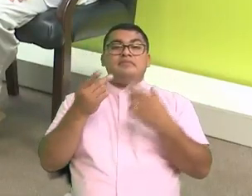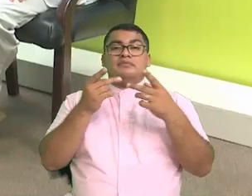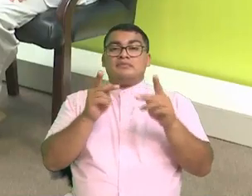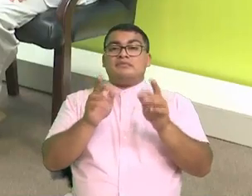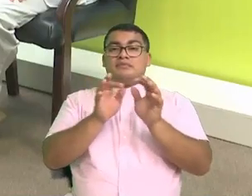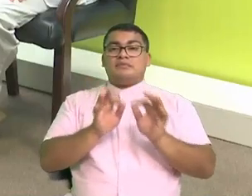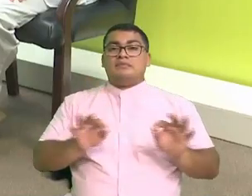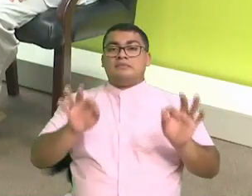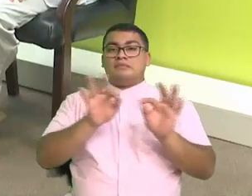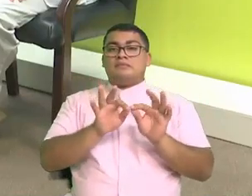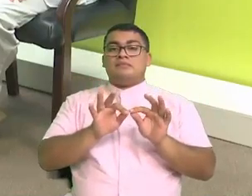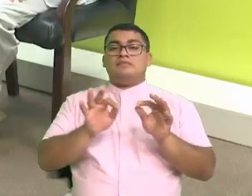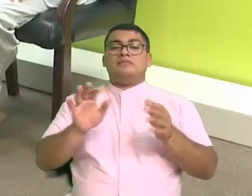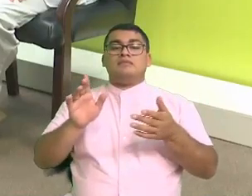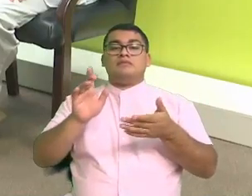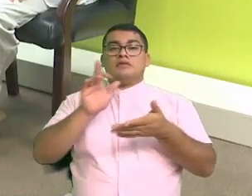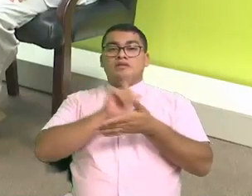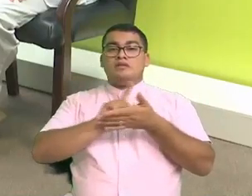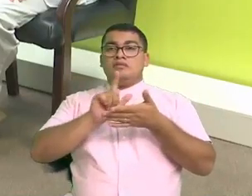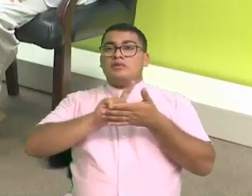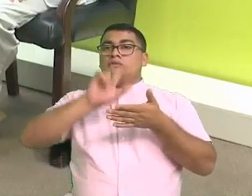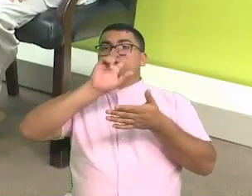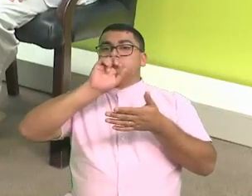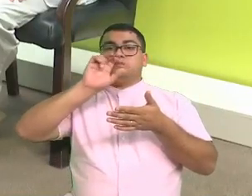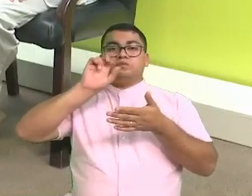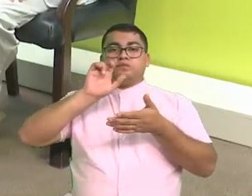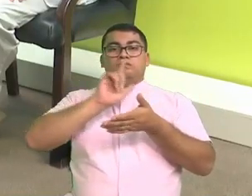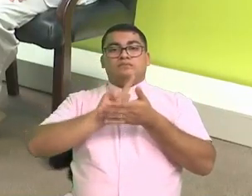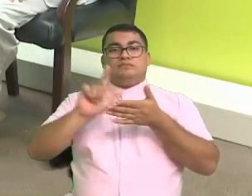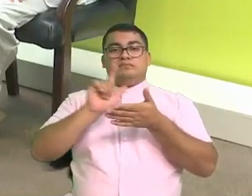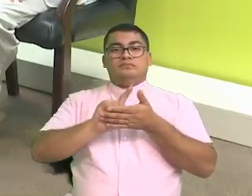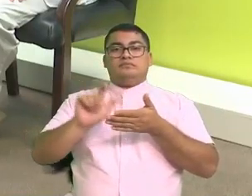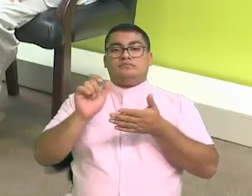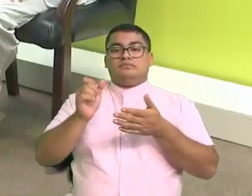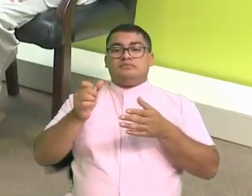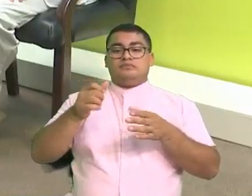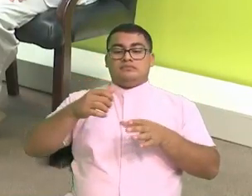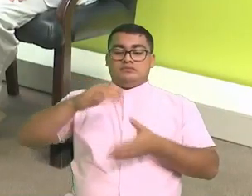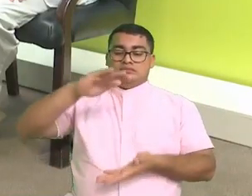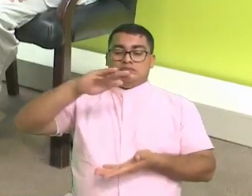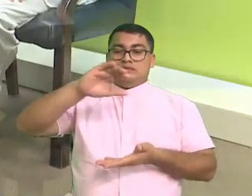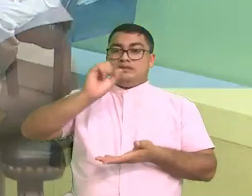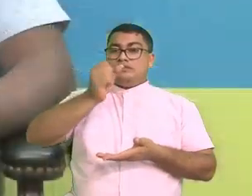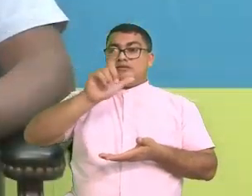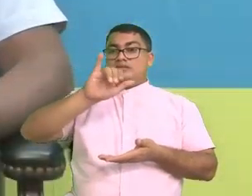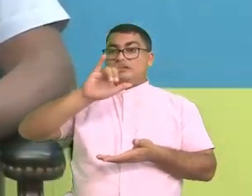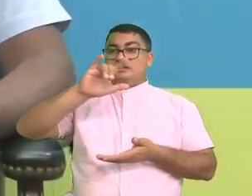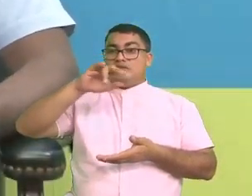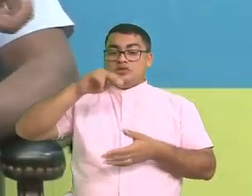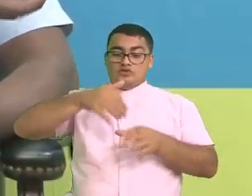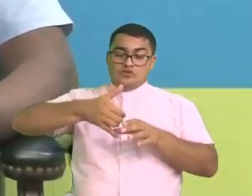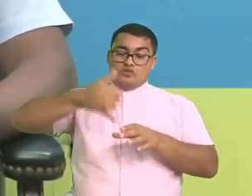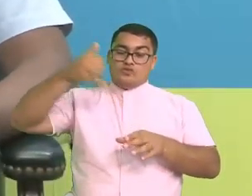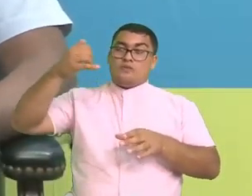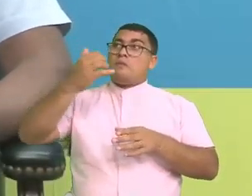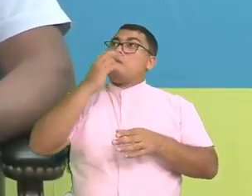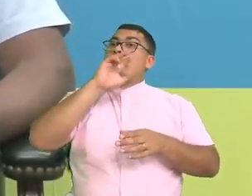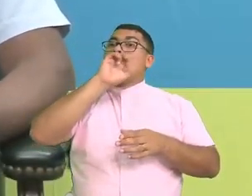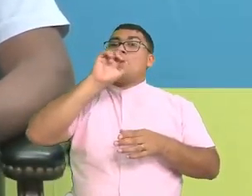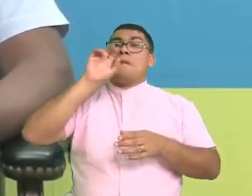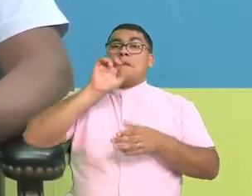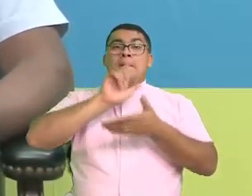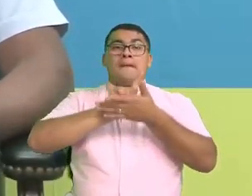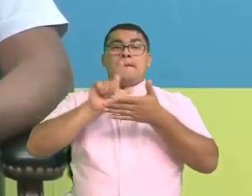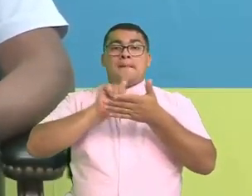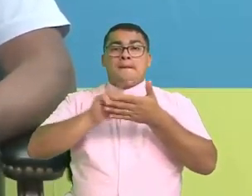el lavado nasal, que hasta es más económico, ¿verdad? Con, sí, solución salina, con la jeringa, porque esto diluye o